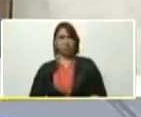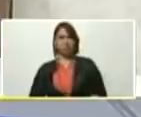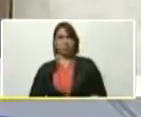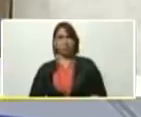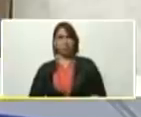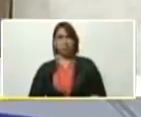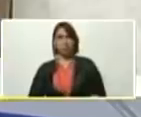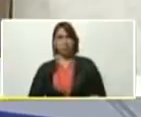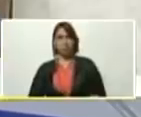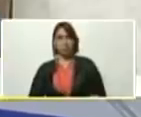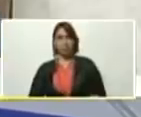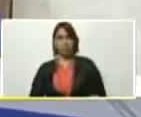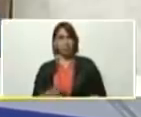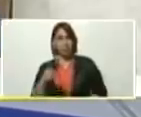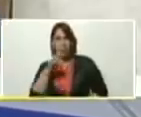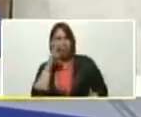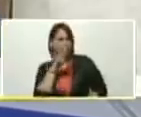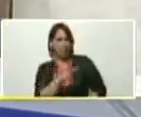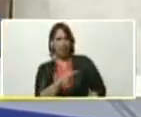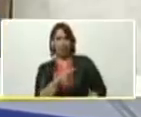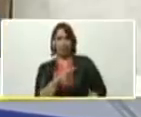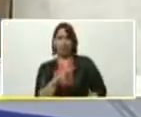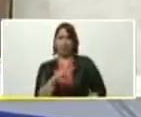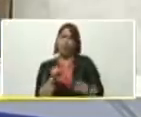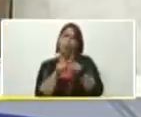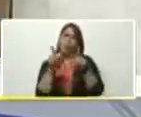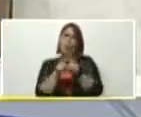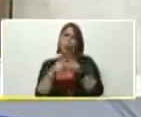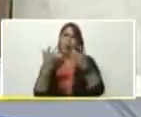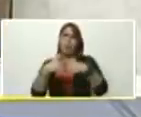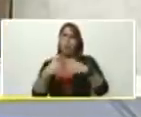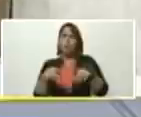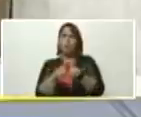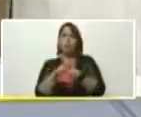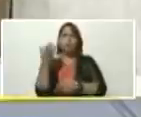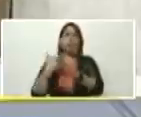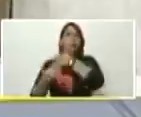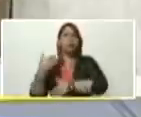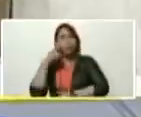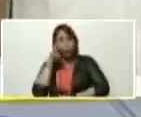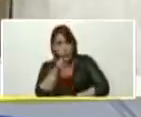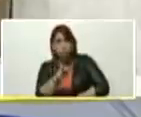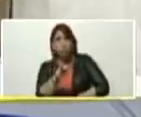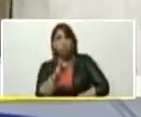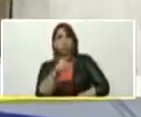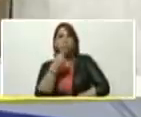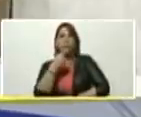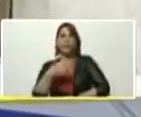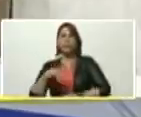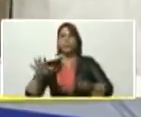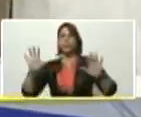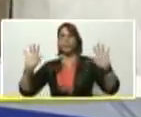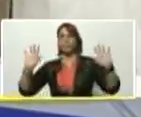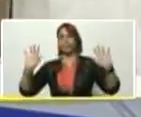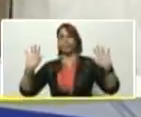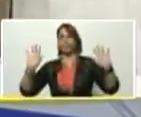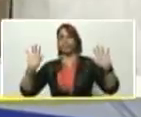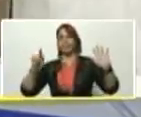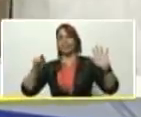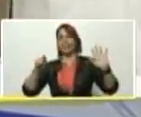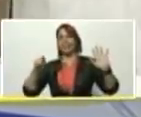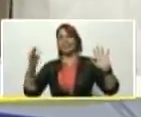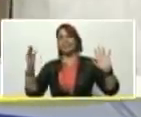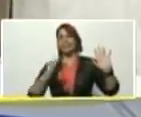No es el tono que veo en Fede Cámaras a nivel general, sino lo vi ahí y dije, ay papá, este viene de